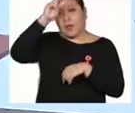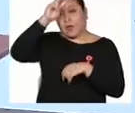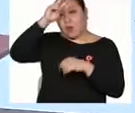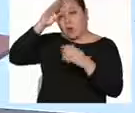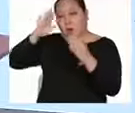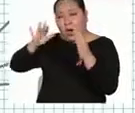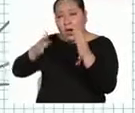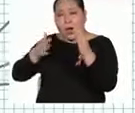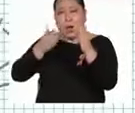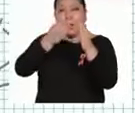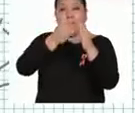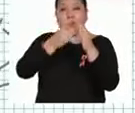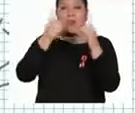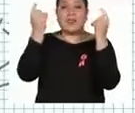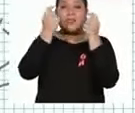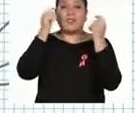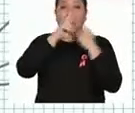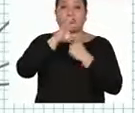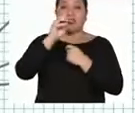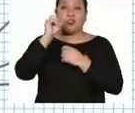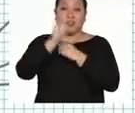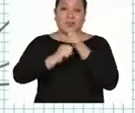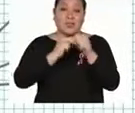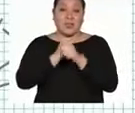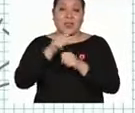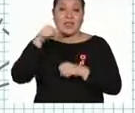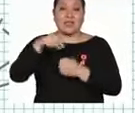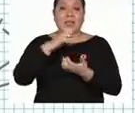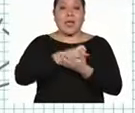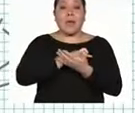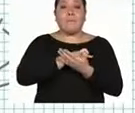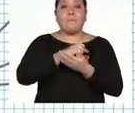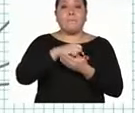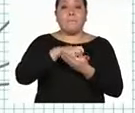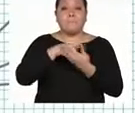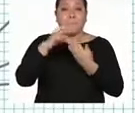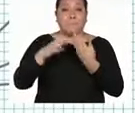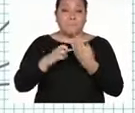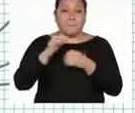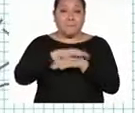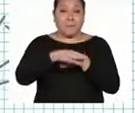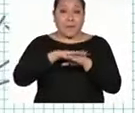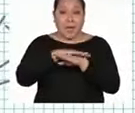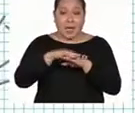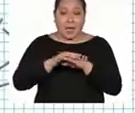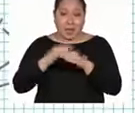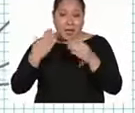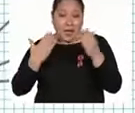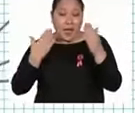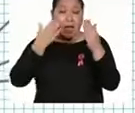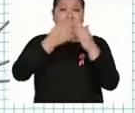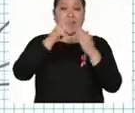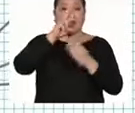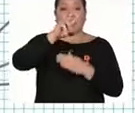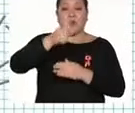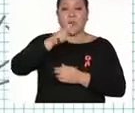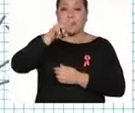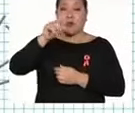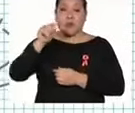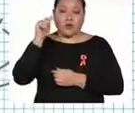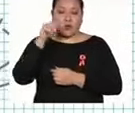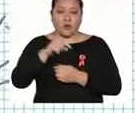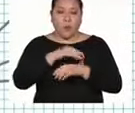Bicentenario? ¿En qué consiste? El Plan Bicentenario, el Perú hacia el 2021, es un plan